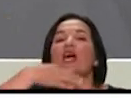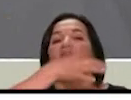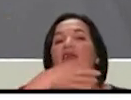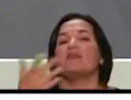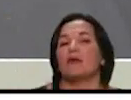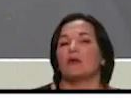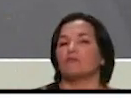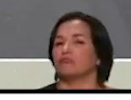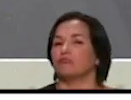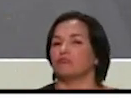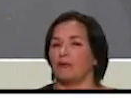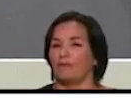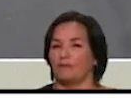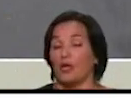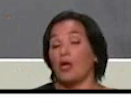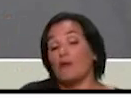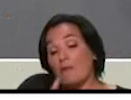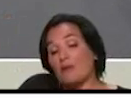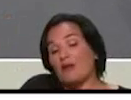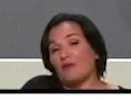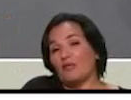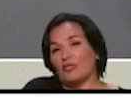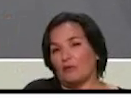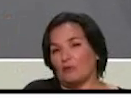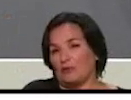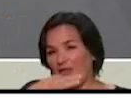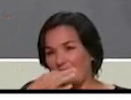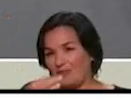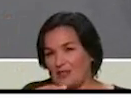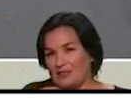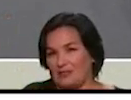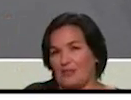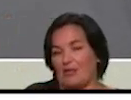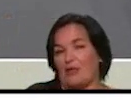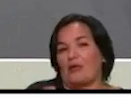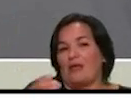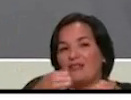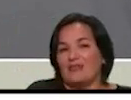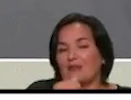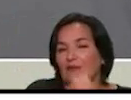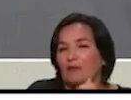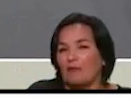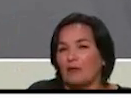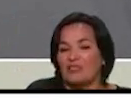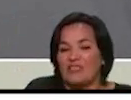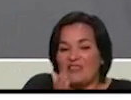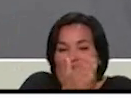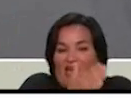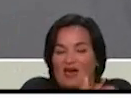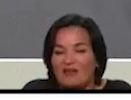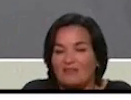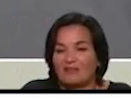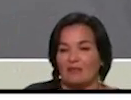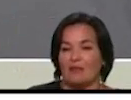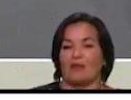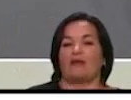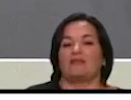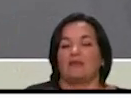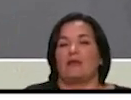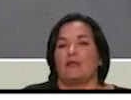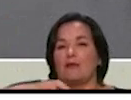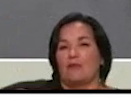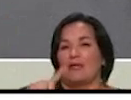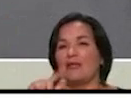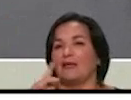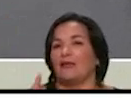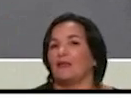bueno, pero no, le voy a poner fechas. Lo que usted pone, dice la CNT, bastante posterior a las primeras acciones del MLN. Y no hay ningún